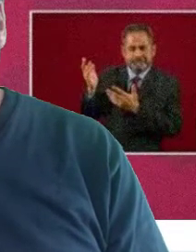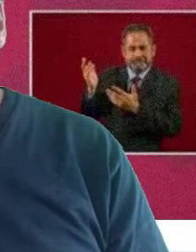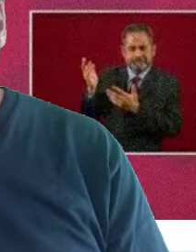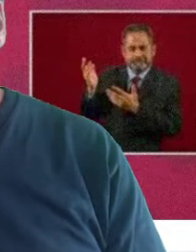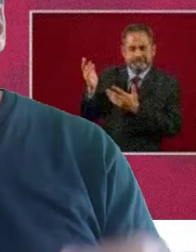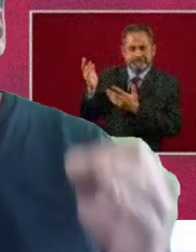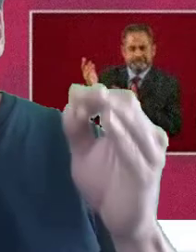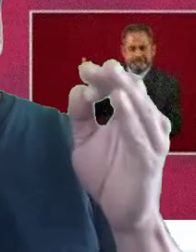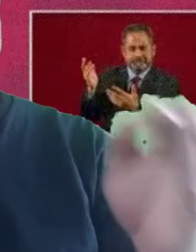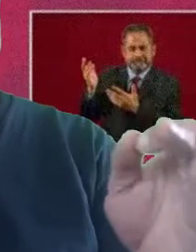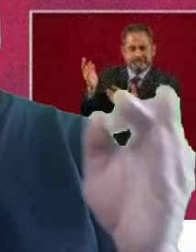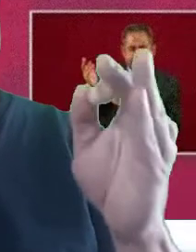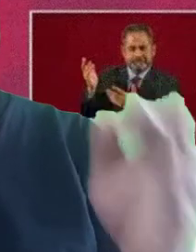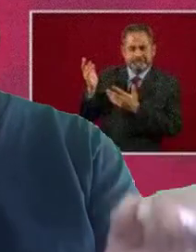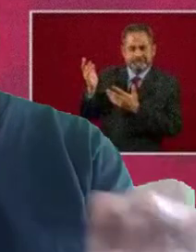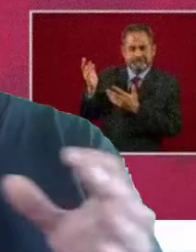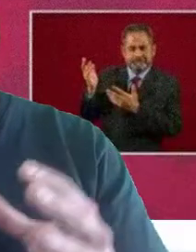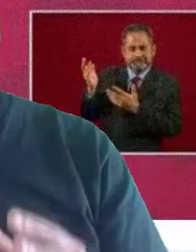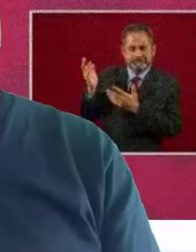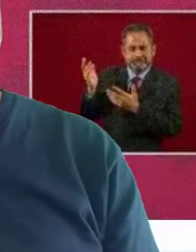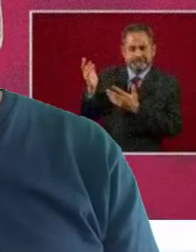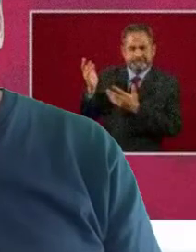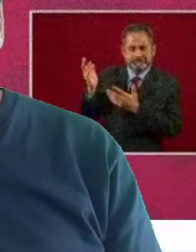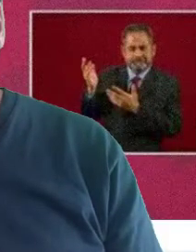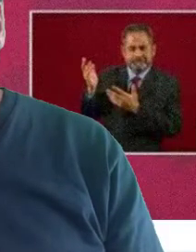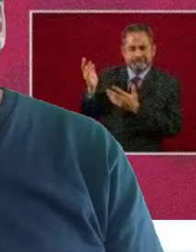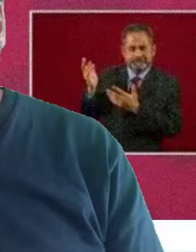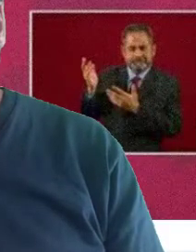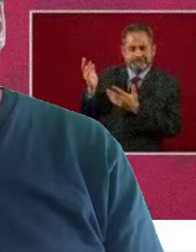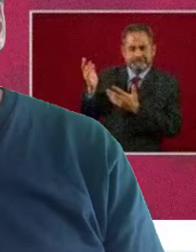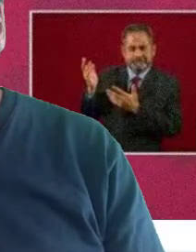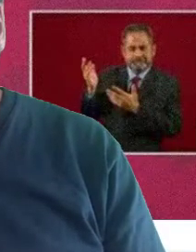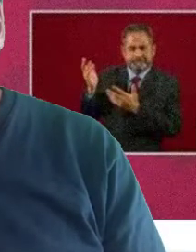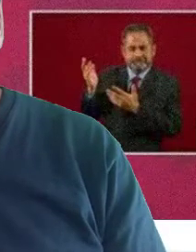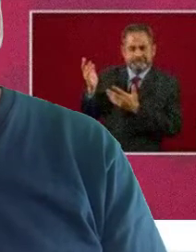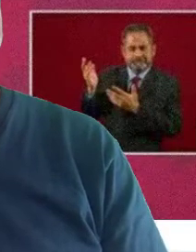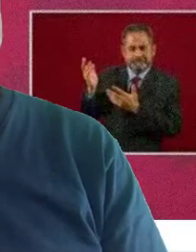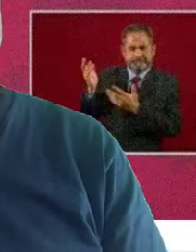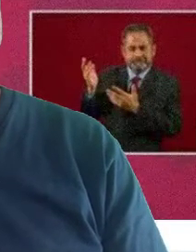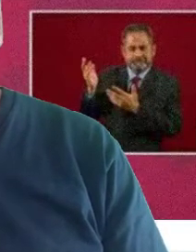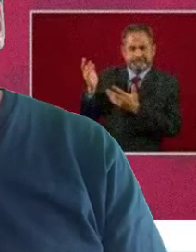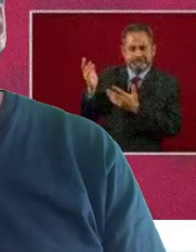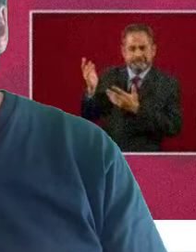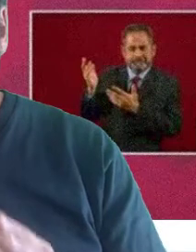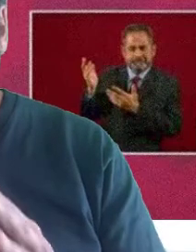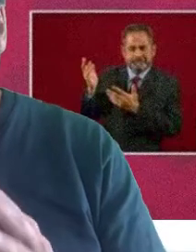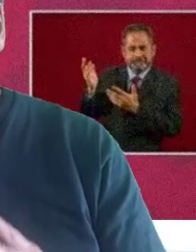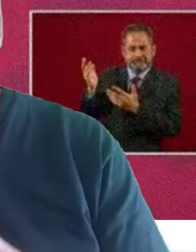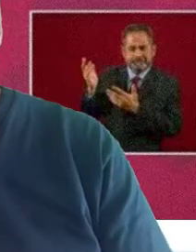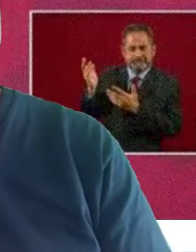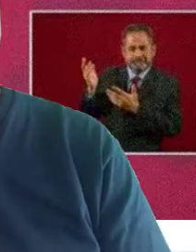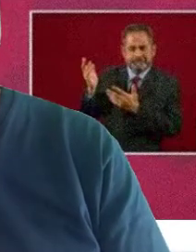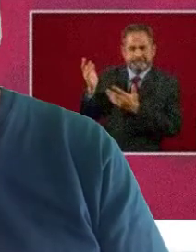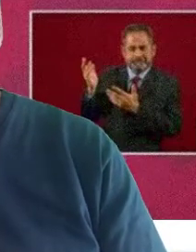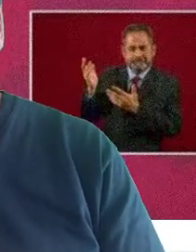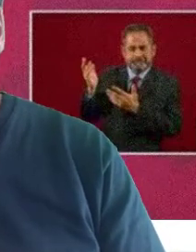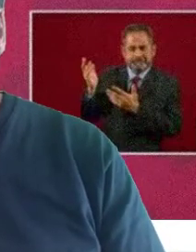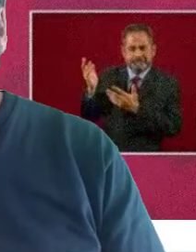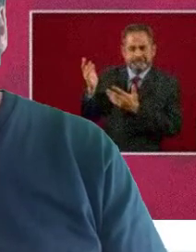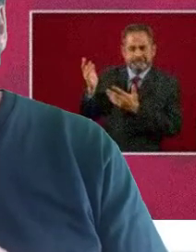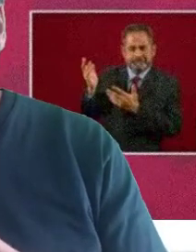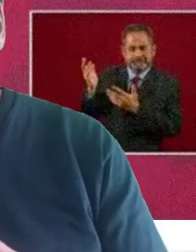vídeo para mí la mayor meta es de que ustedes salgan claramente informados eso es lo más importante